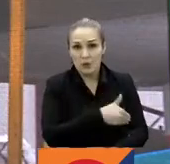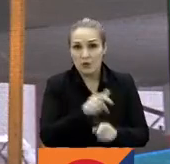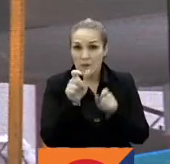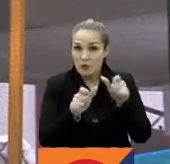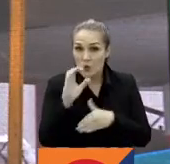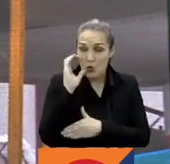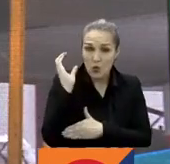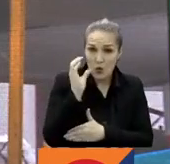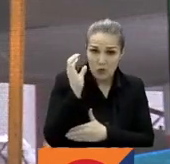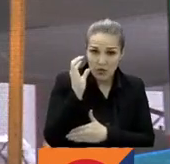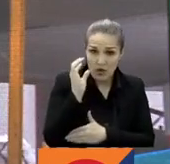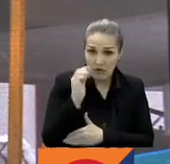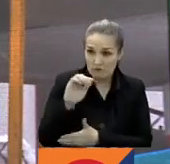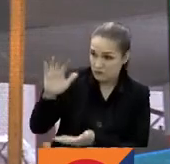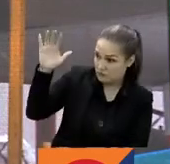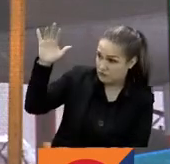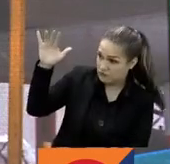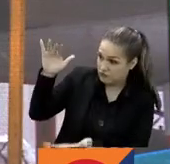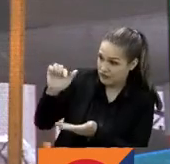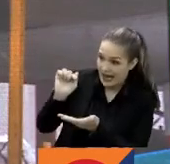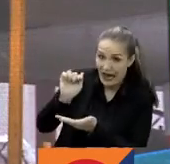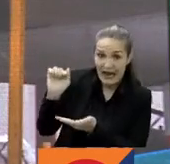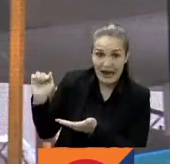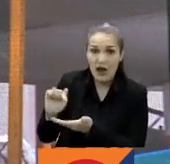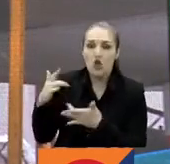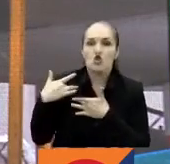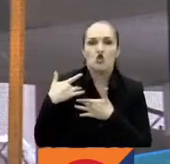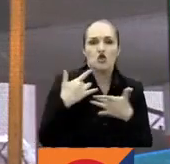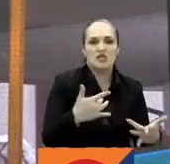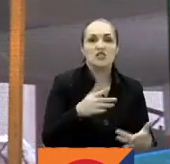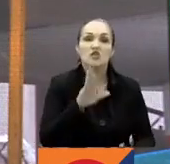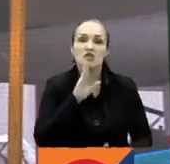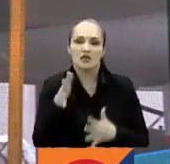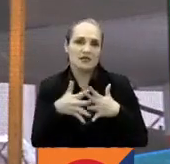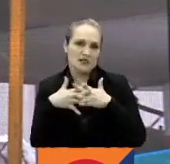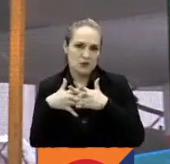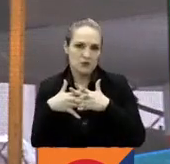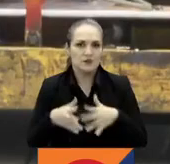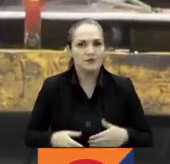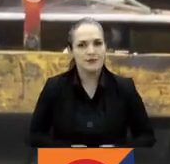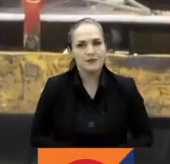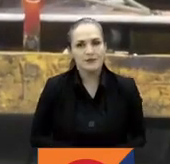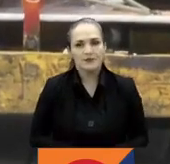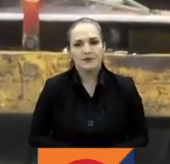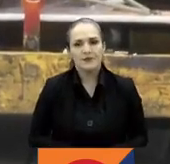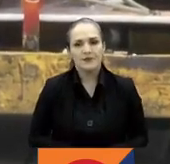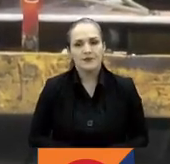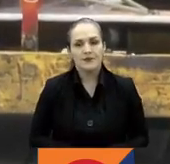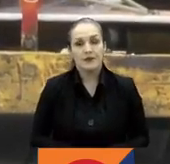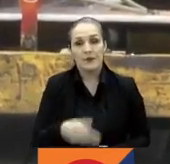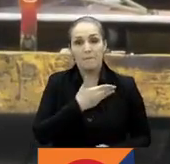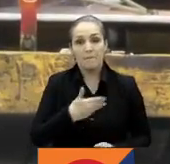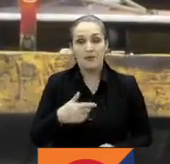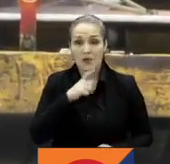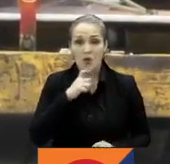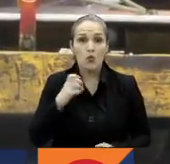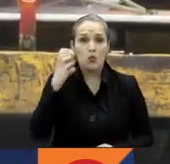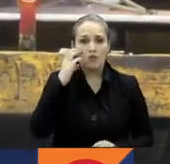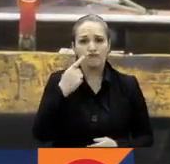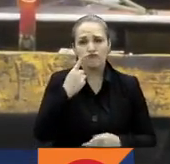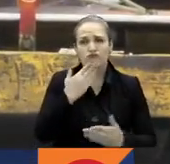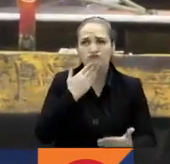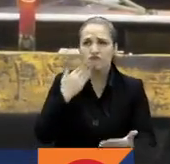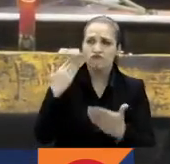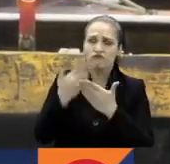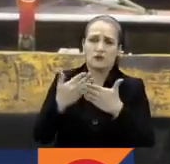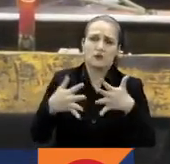Los biológicos hacen parte de la donación para Colombia anunciada por el gobierno de los Estados Unidos. El presidente Iván Duque agradeció al gobierno